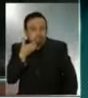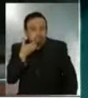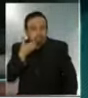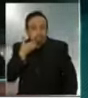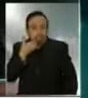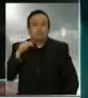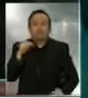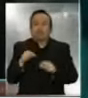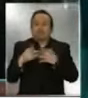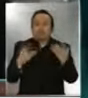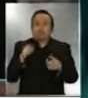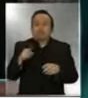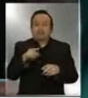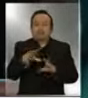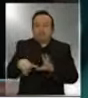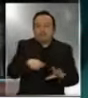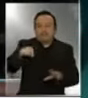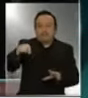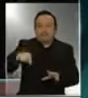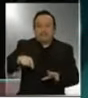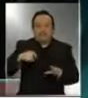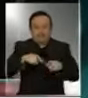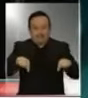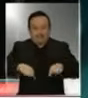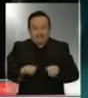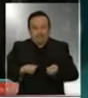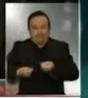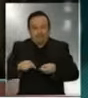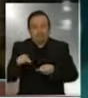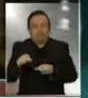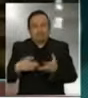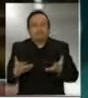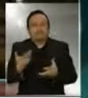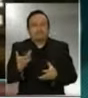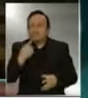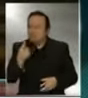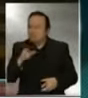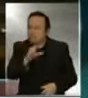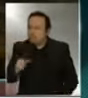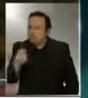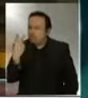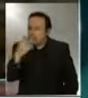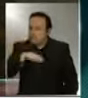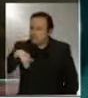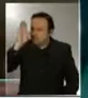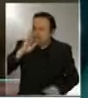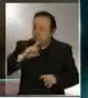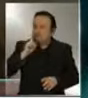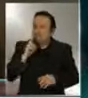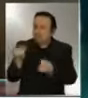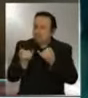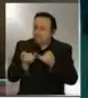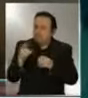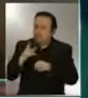especies de la boletería del metro. Si nos puede comentar un poco más sobre estas personas, son todos mayores de edad, tenían antecedentes